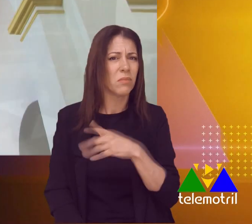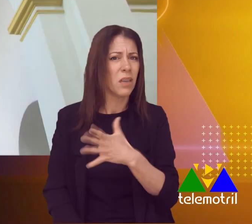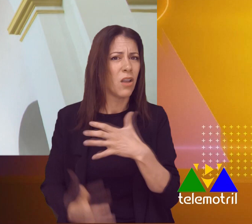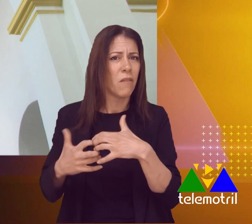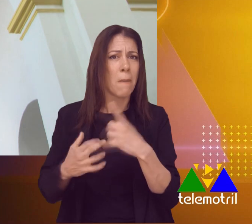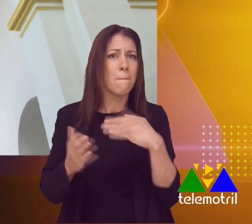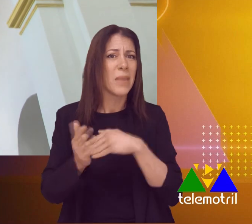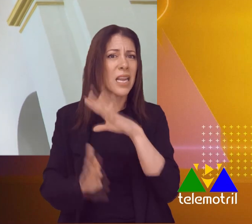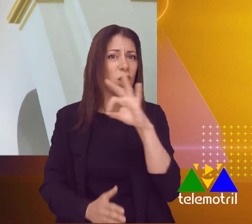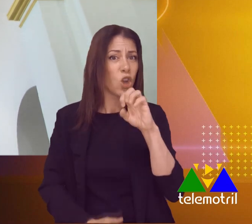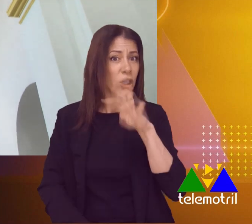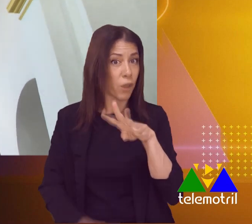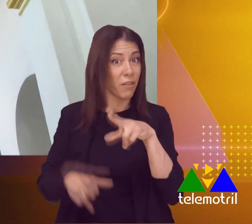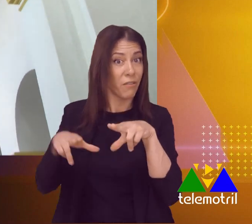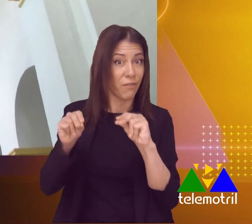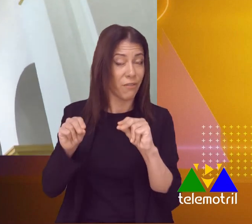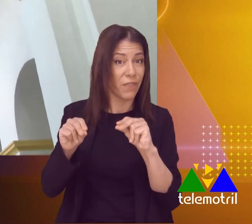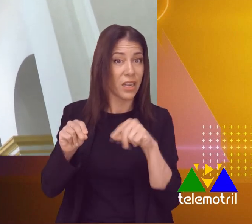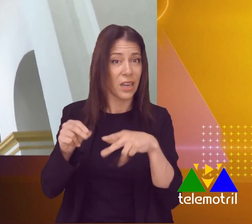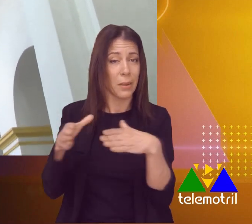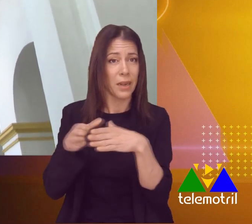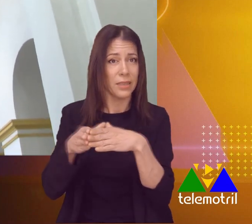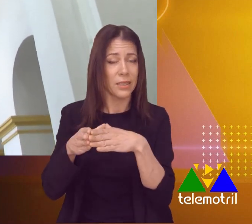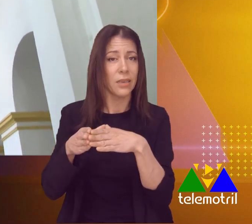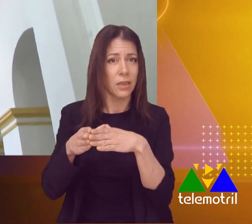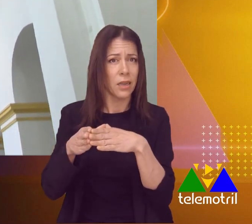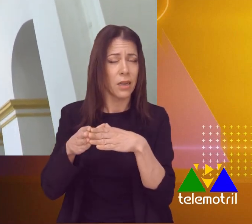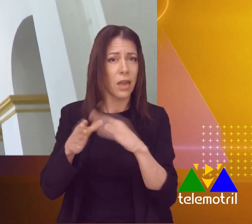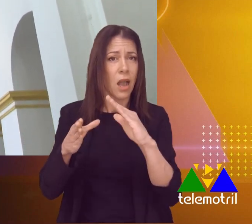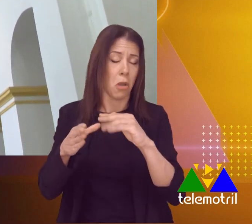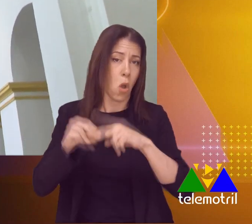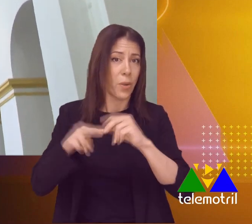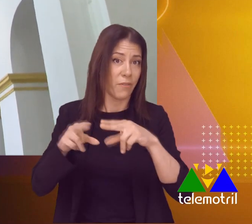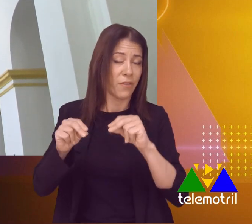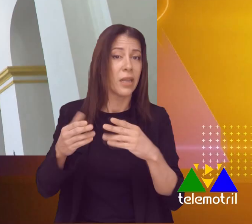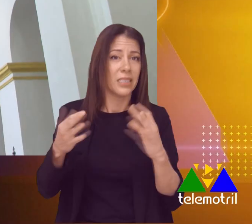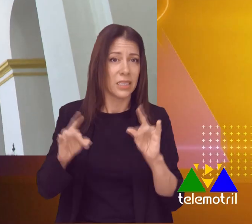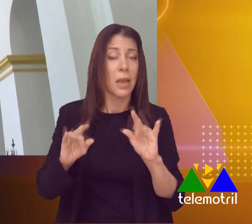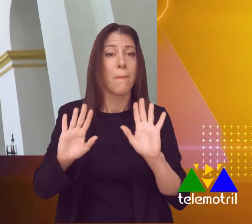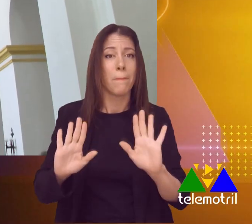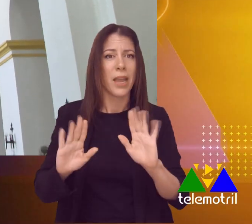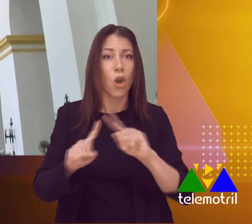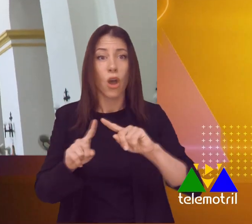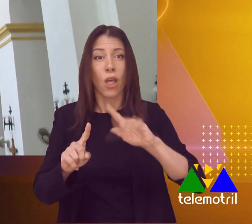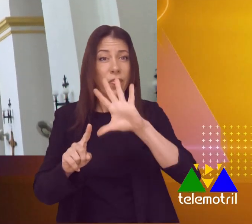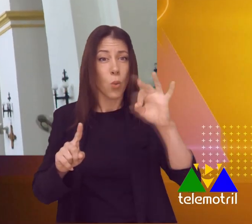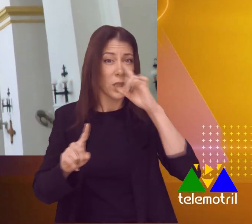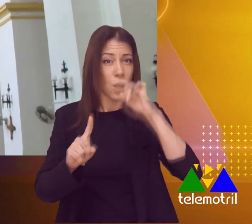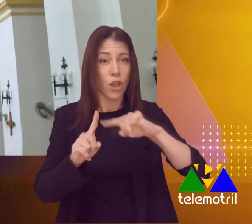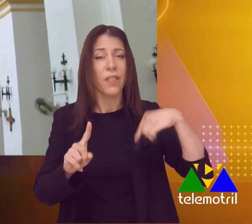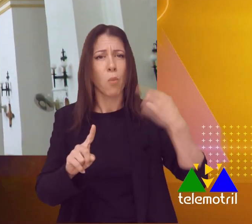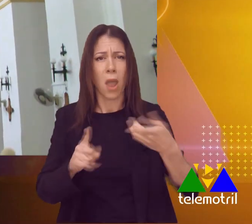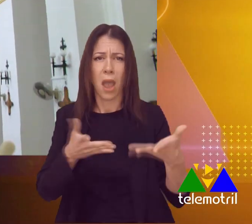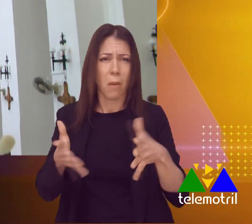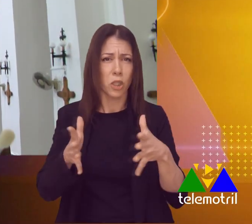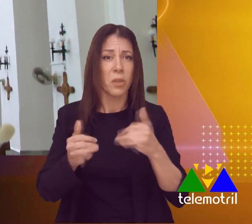fabrica? 1514 se termina la iglesia, se termina la obra, y 50 años después,